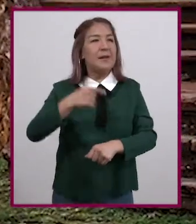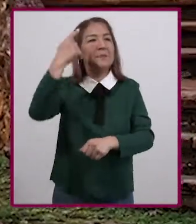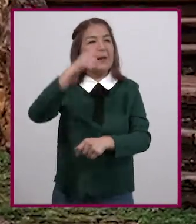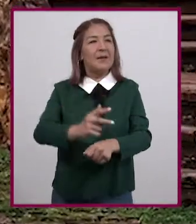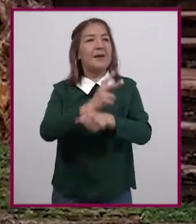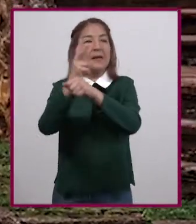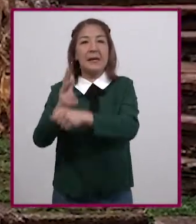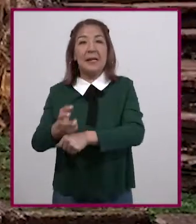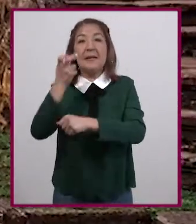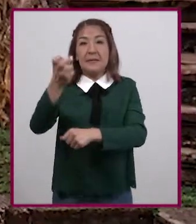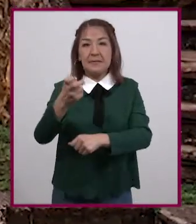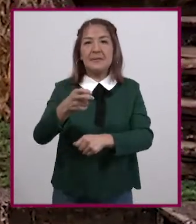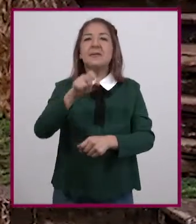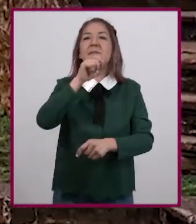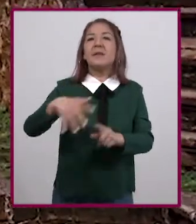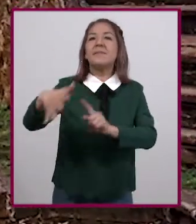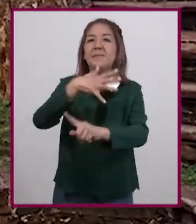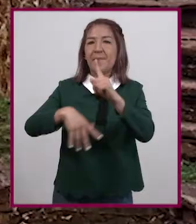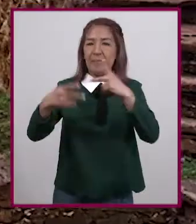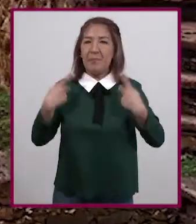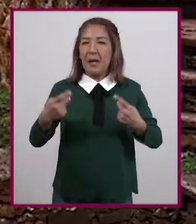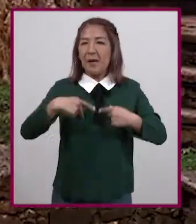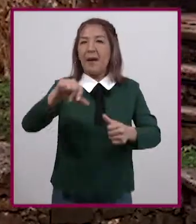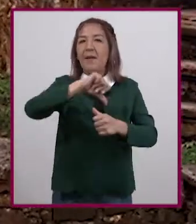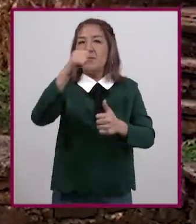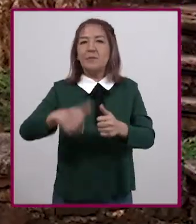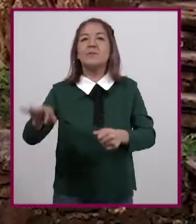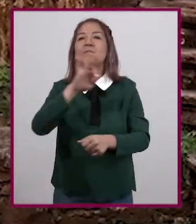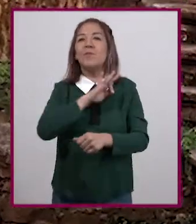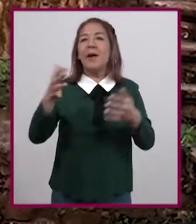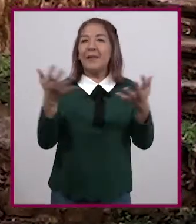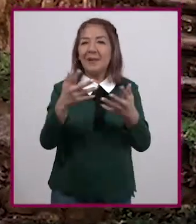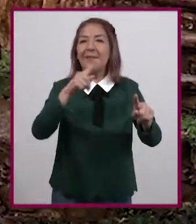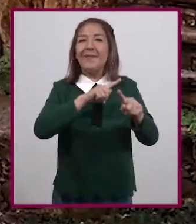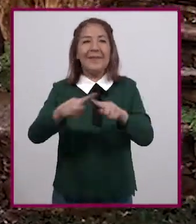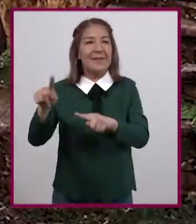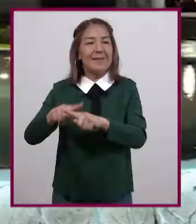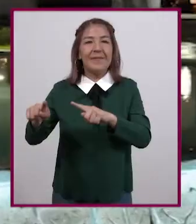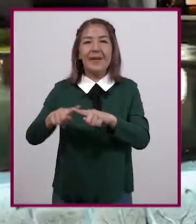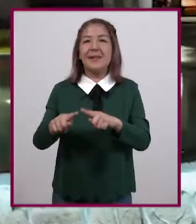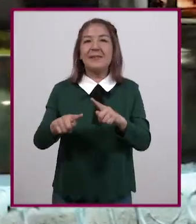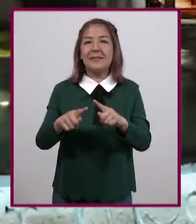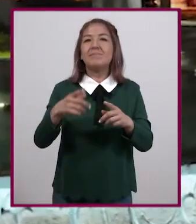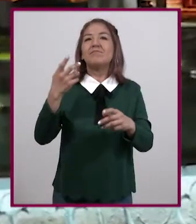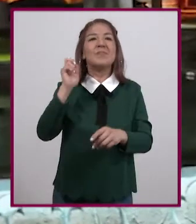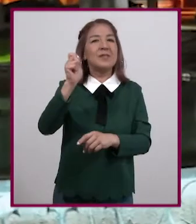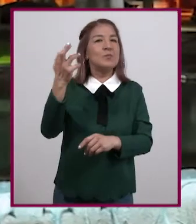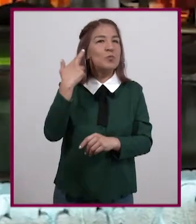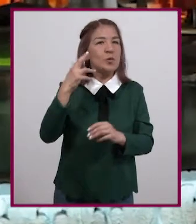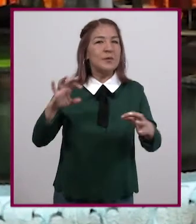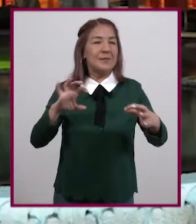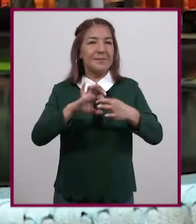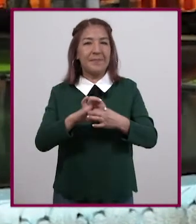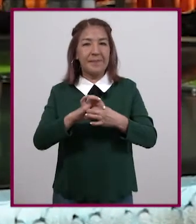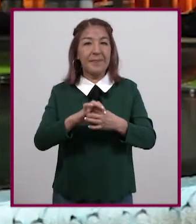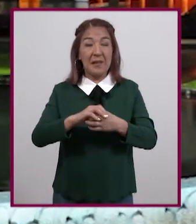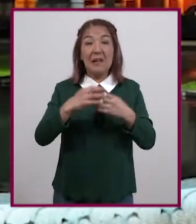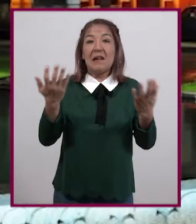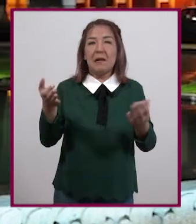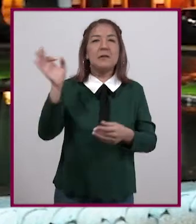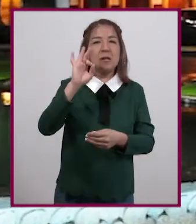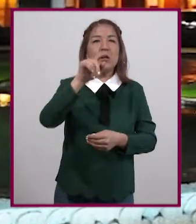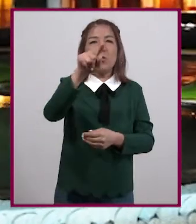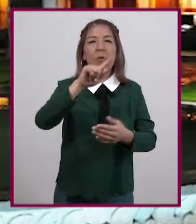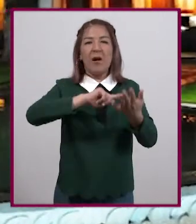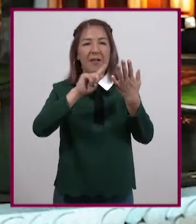con eso a su vez los artistas pueden realizar diferentes piezas. Quizás